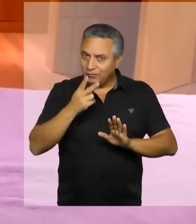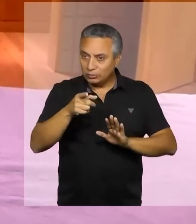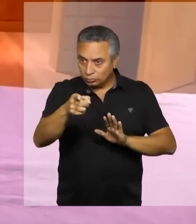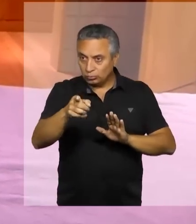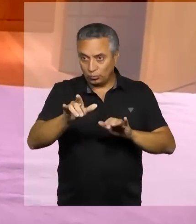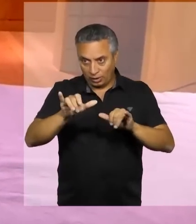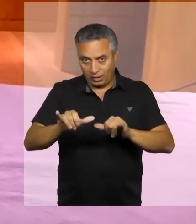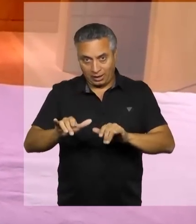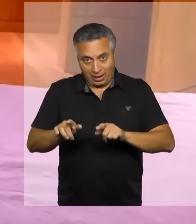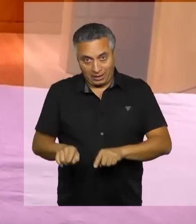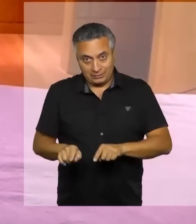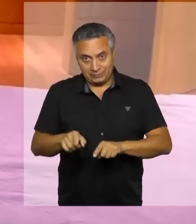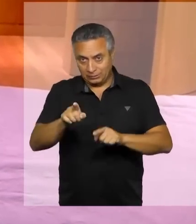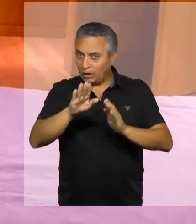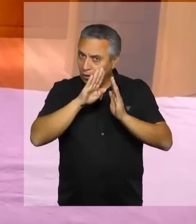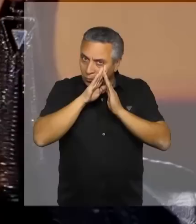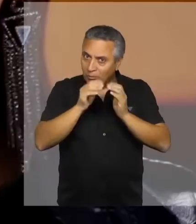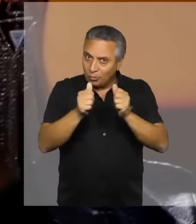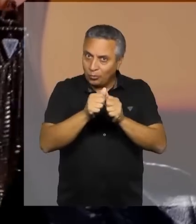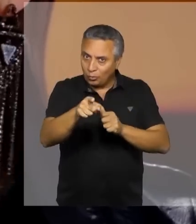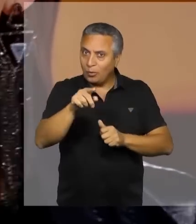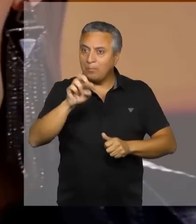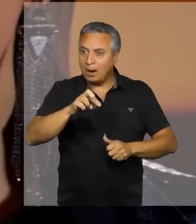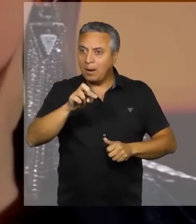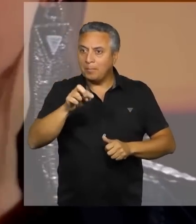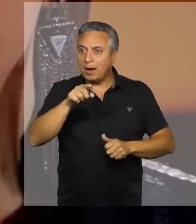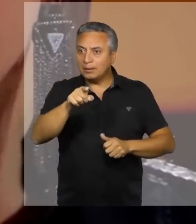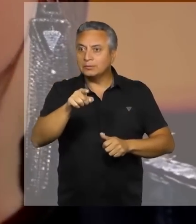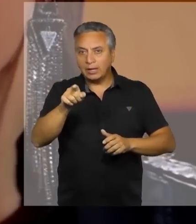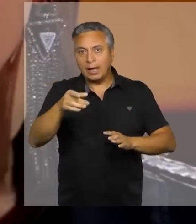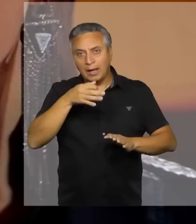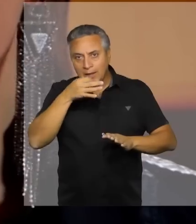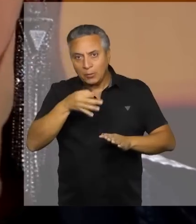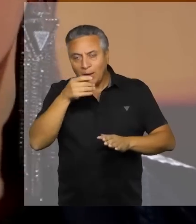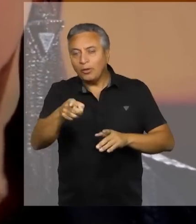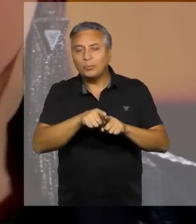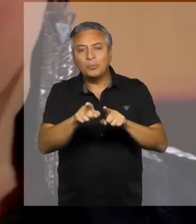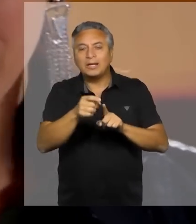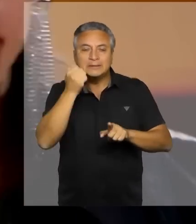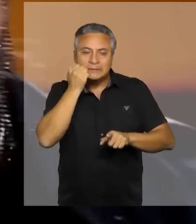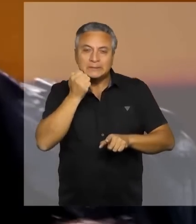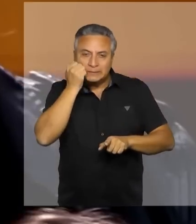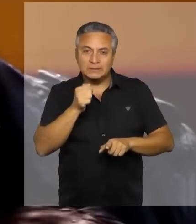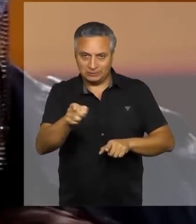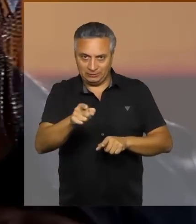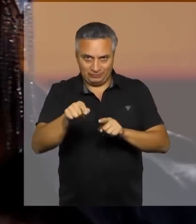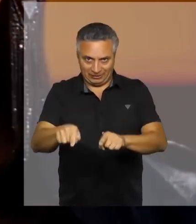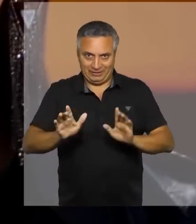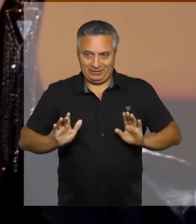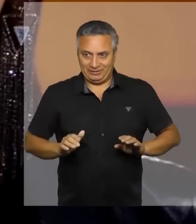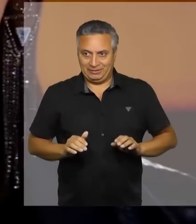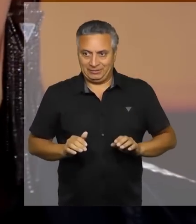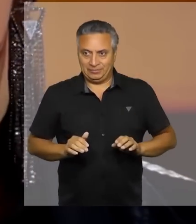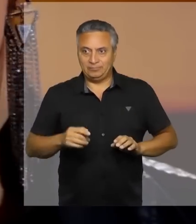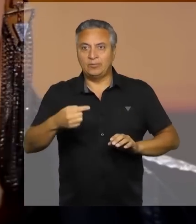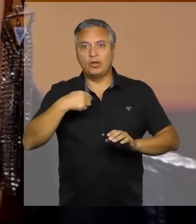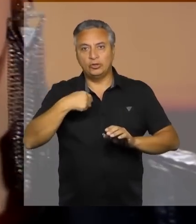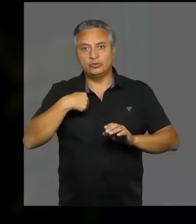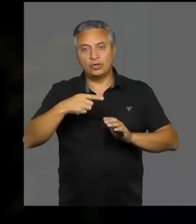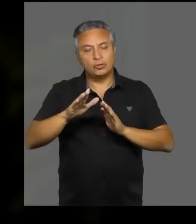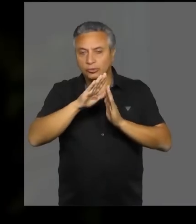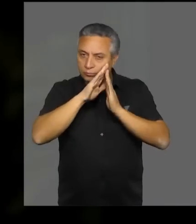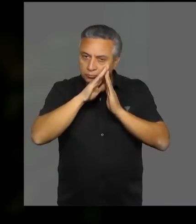aquí a dormir con tu papá y él te lee el cuento y aprovecha de regalonear. Yo me voy a dormir a la pieza de al